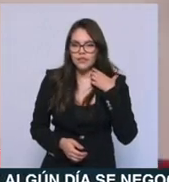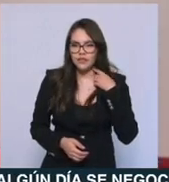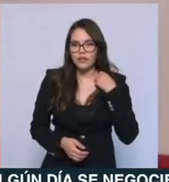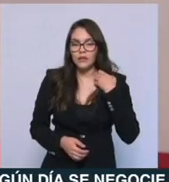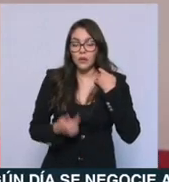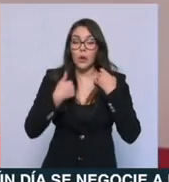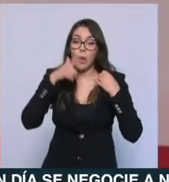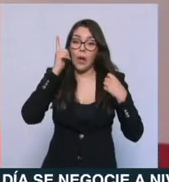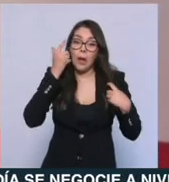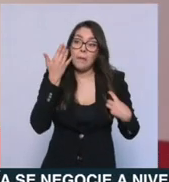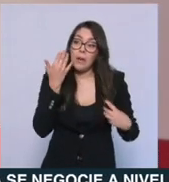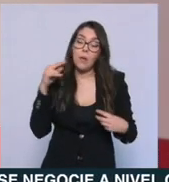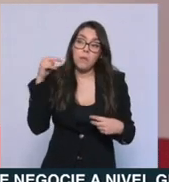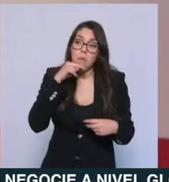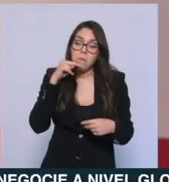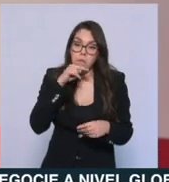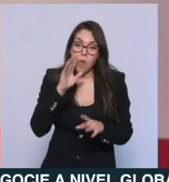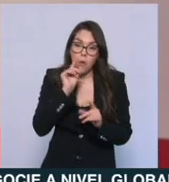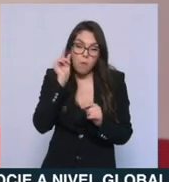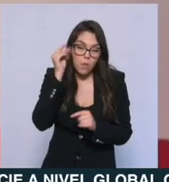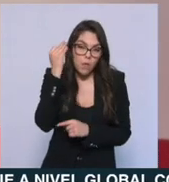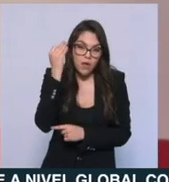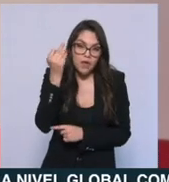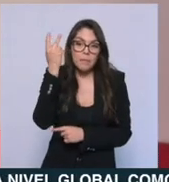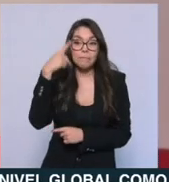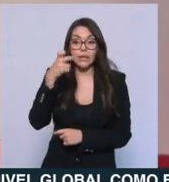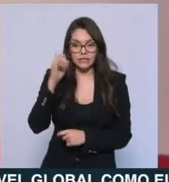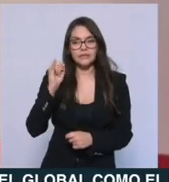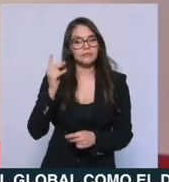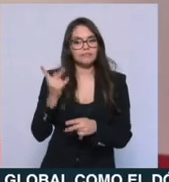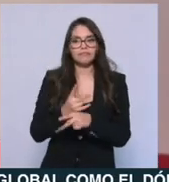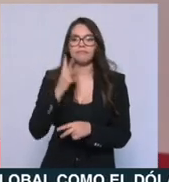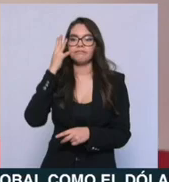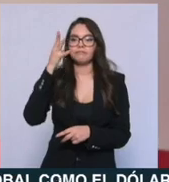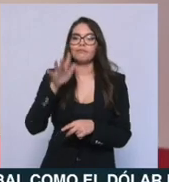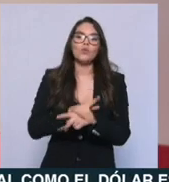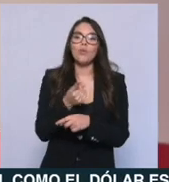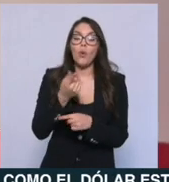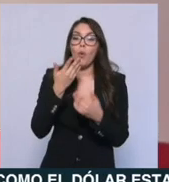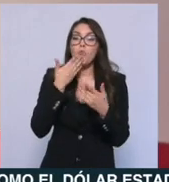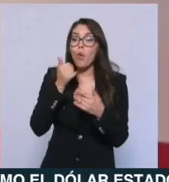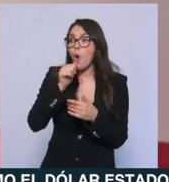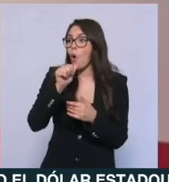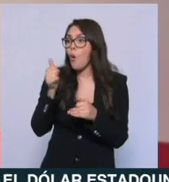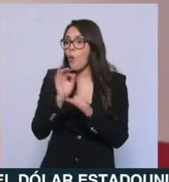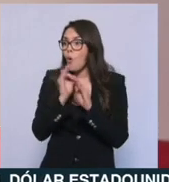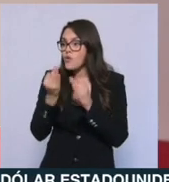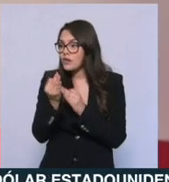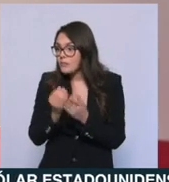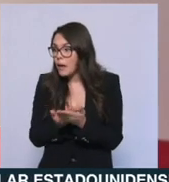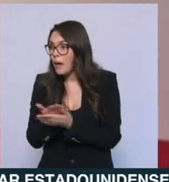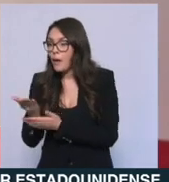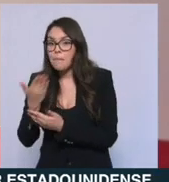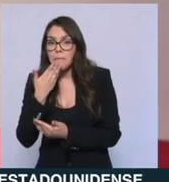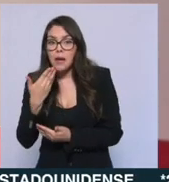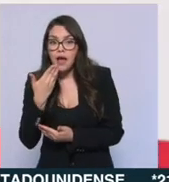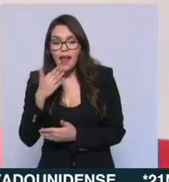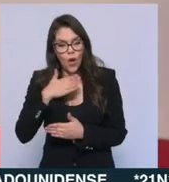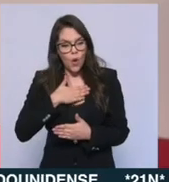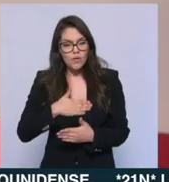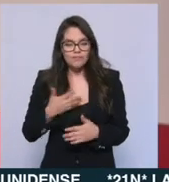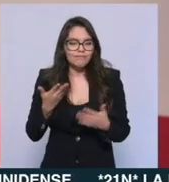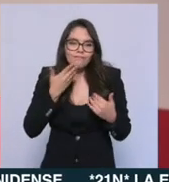espero que muy poco, pero eso sucederá porque no hay otra salida digna y